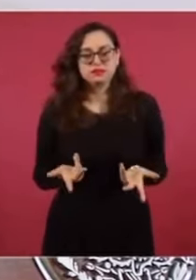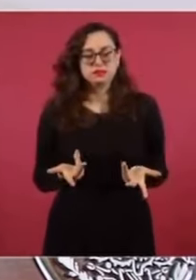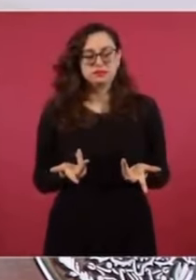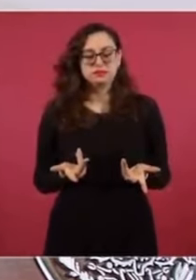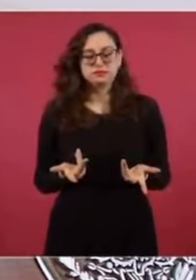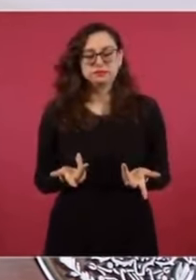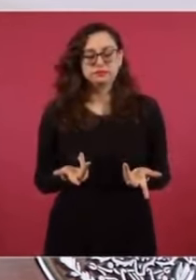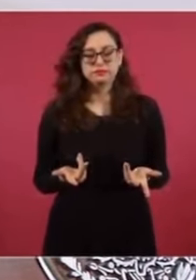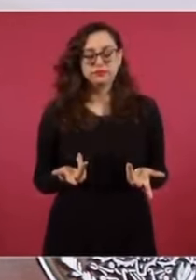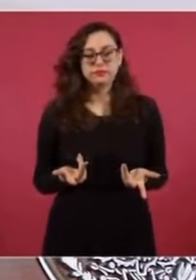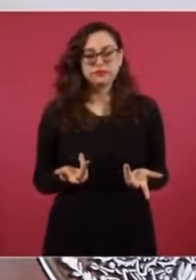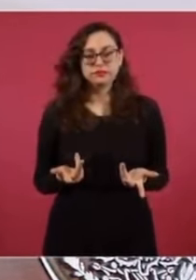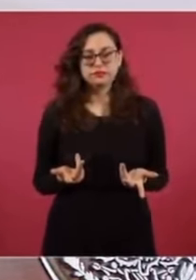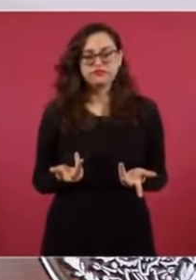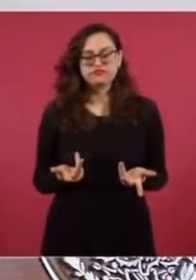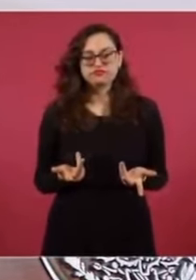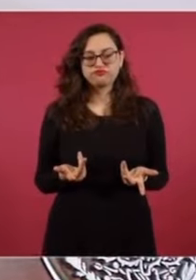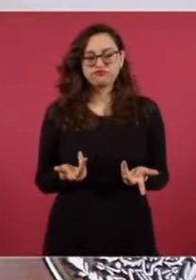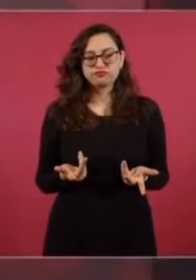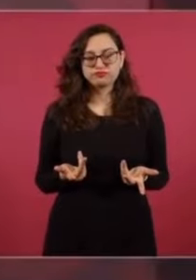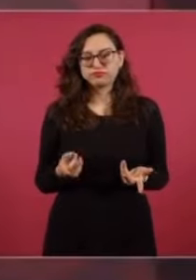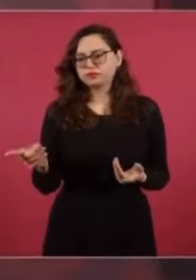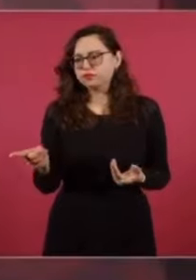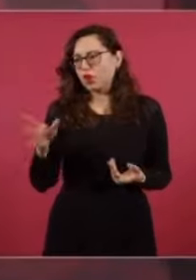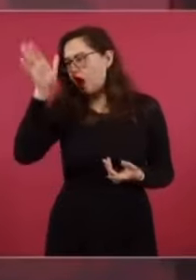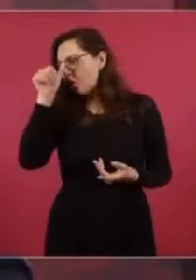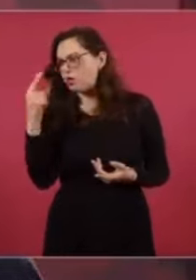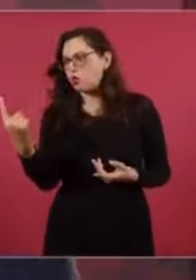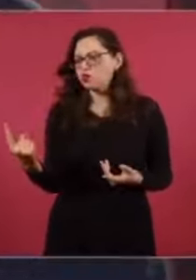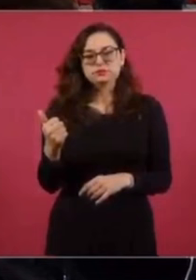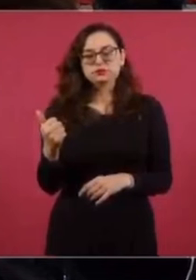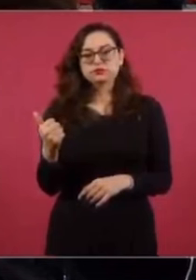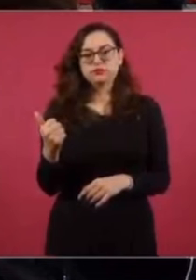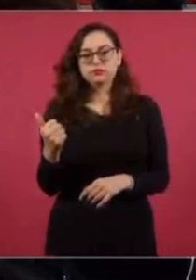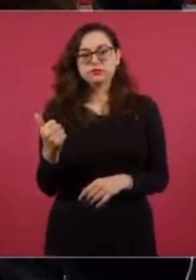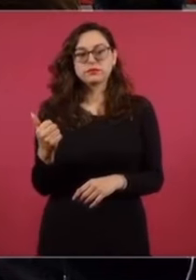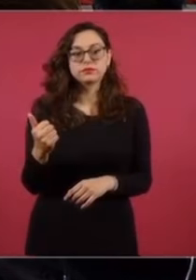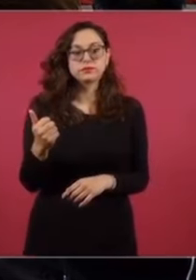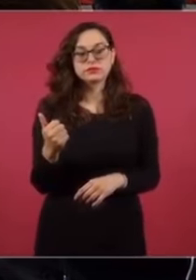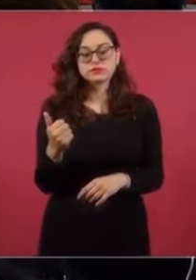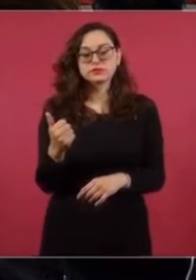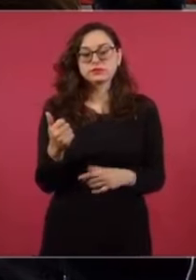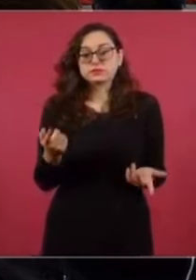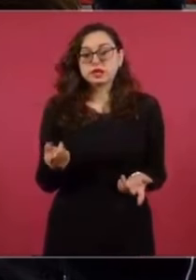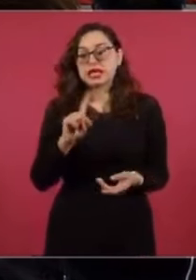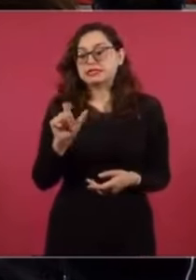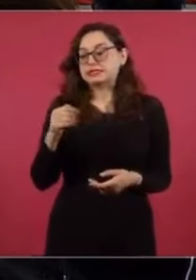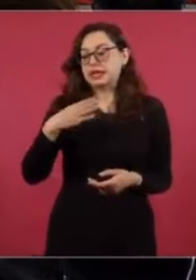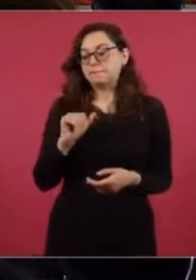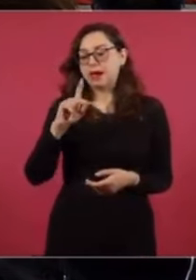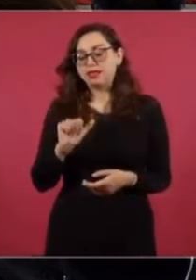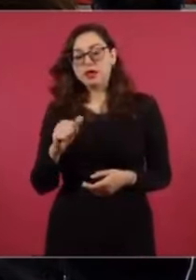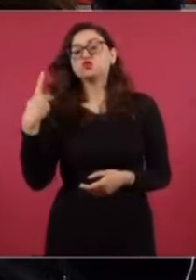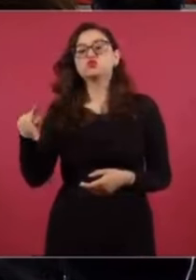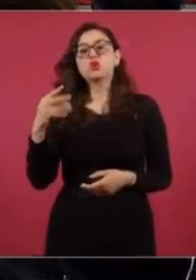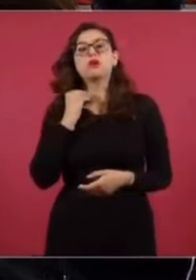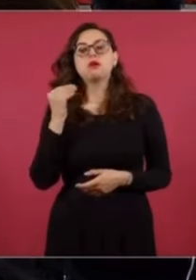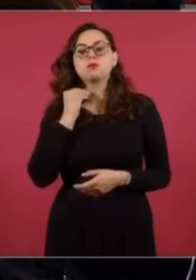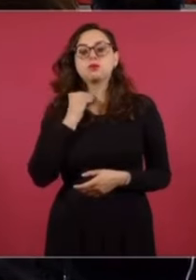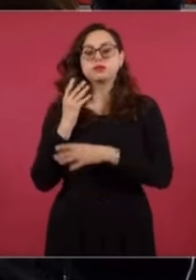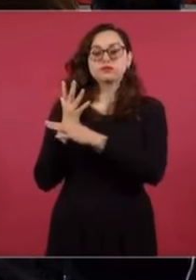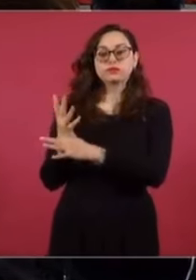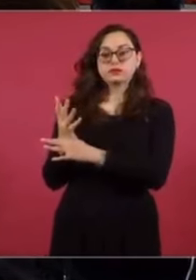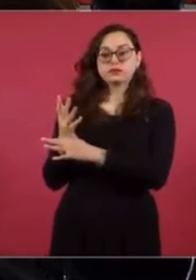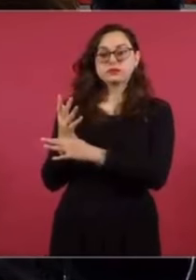avión por si el acuerdo era no con uno llegan dos el abogado del seor Zambada dice que lo